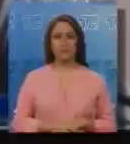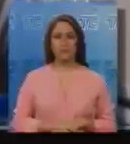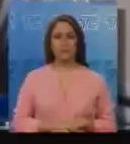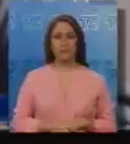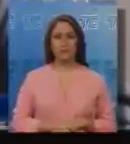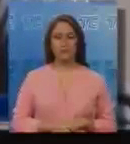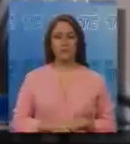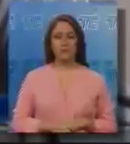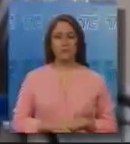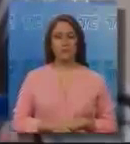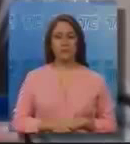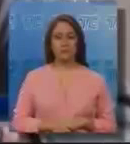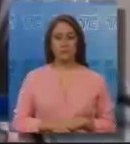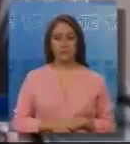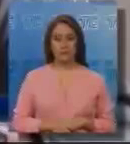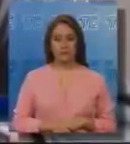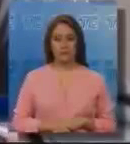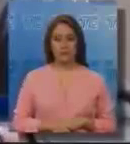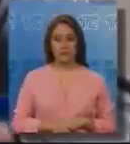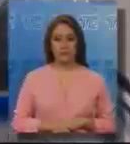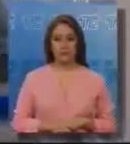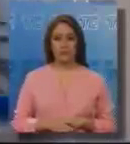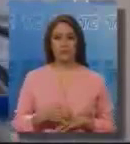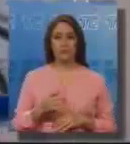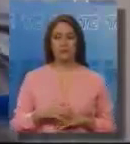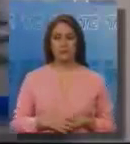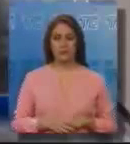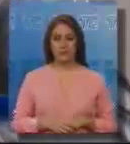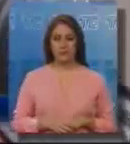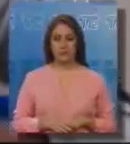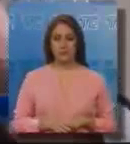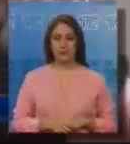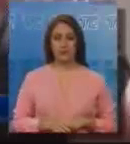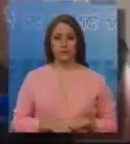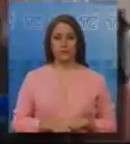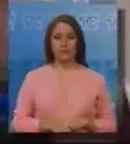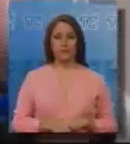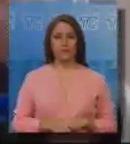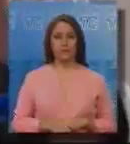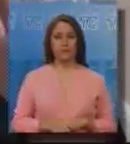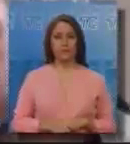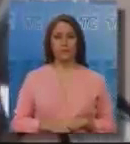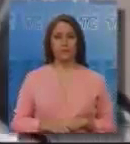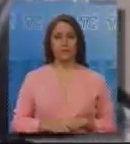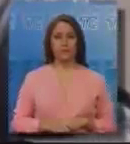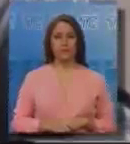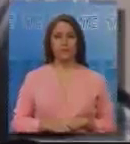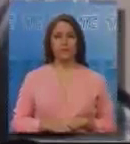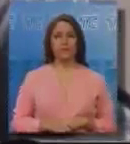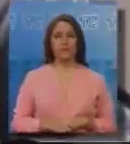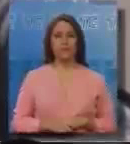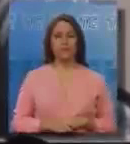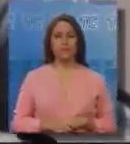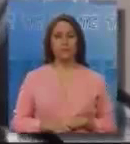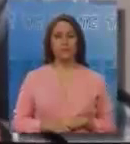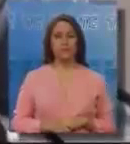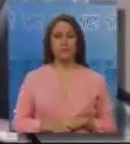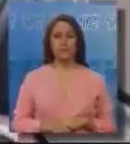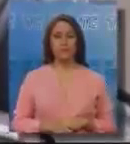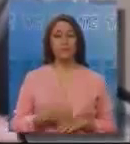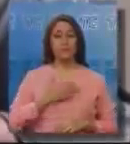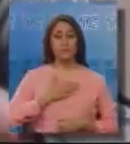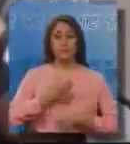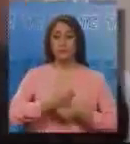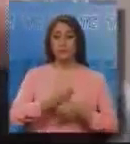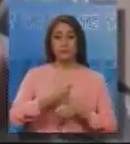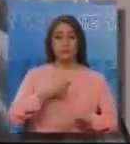Ya le tocaba entrar al estudio, porque no, estaba solo tocó por vacaciones nomás. Yo por motivo de